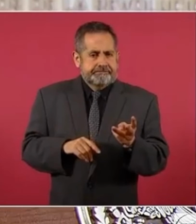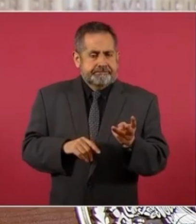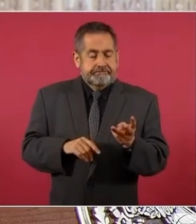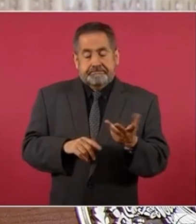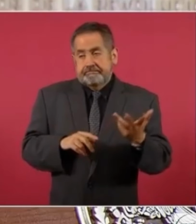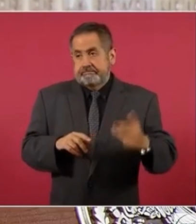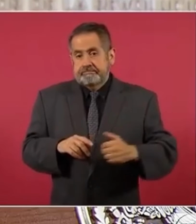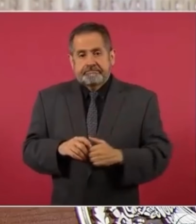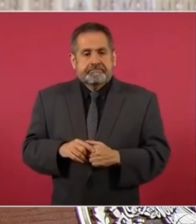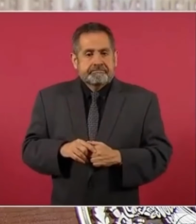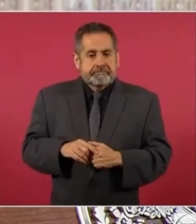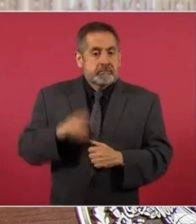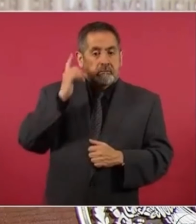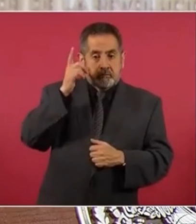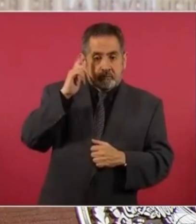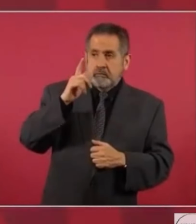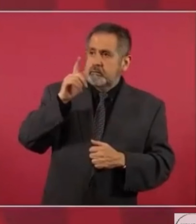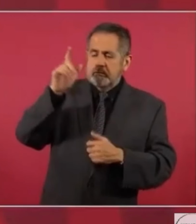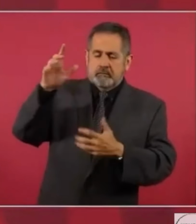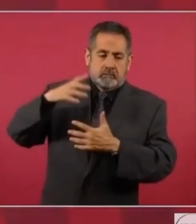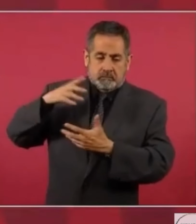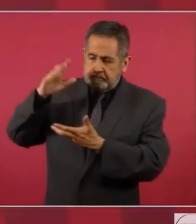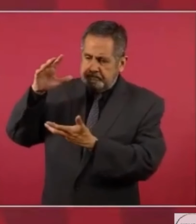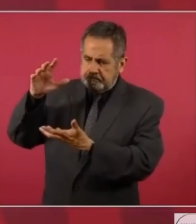Ojalá y se devuelvan